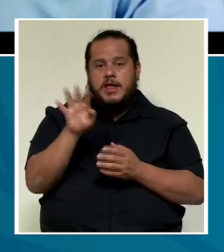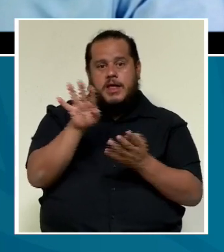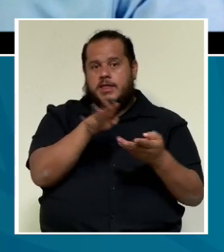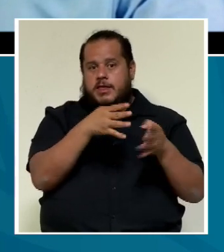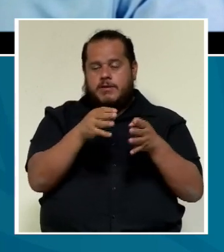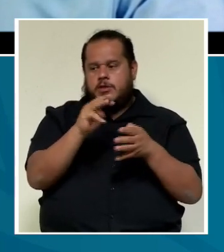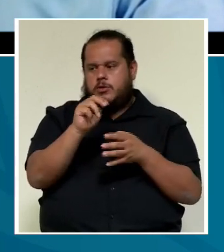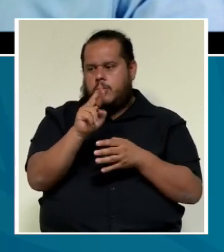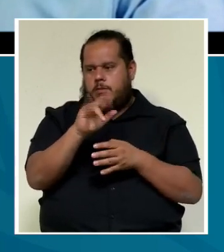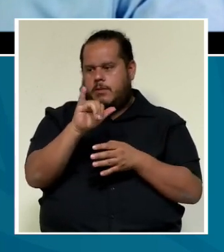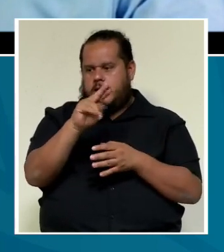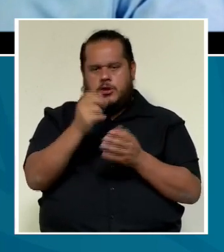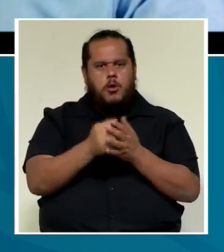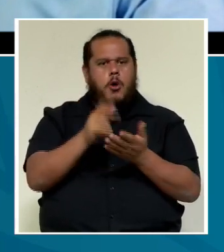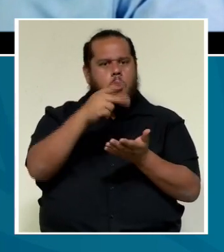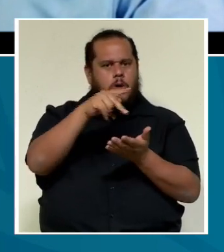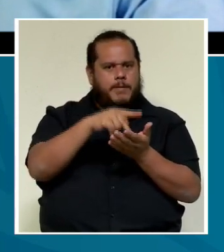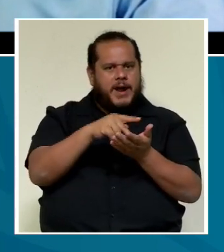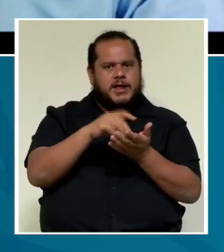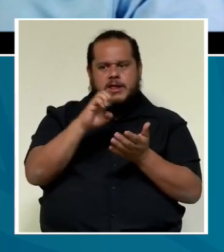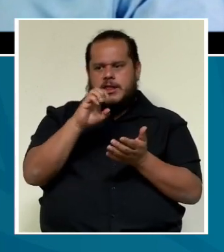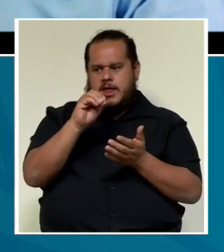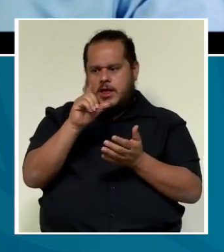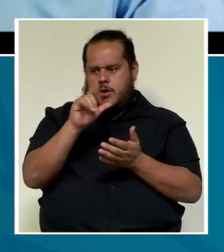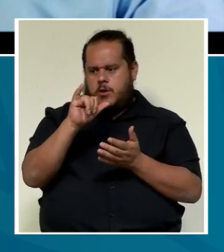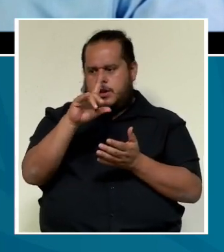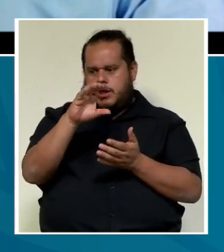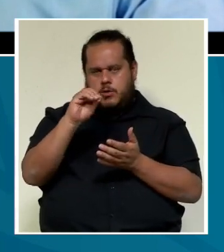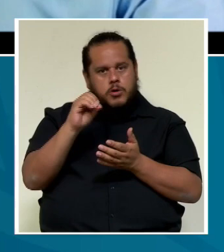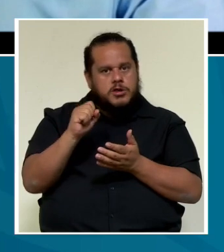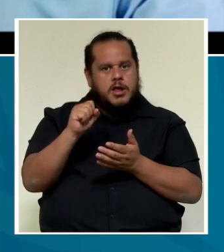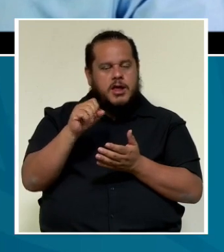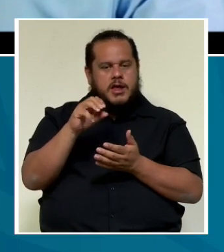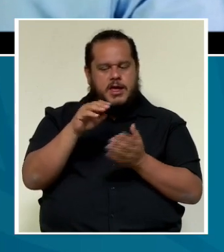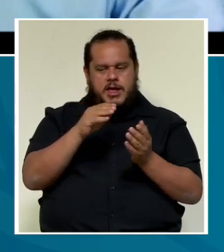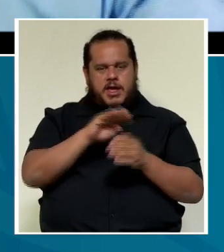parques eólicos marinos? ¿Cómo se cosecha el viento mar adentro?